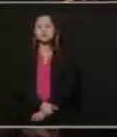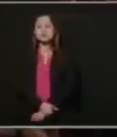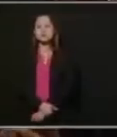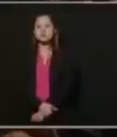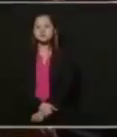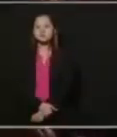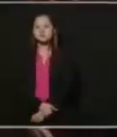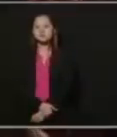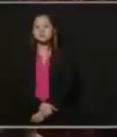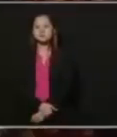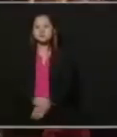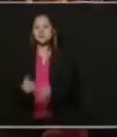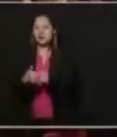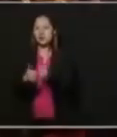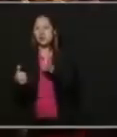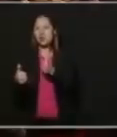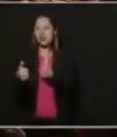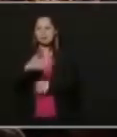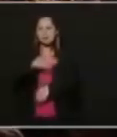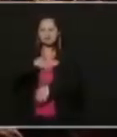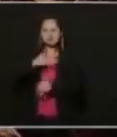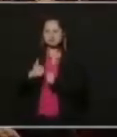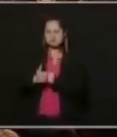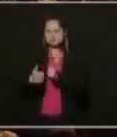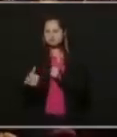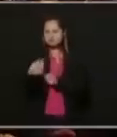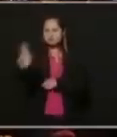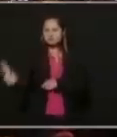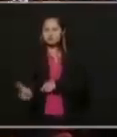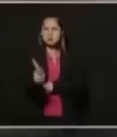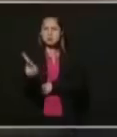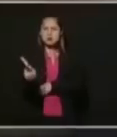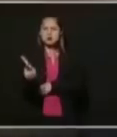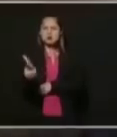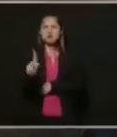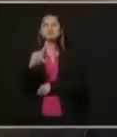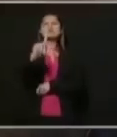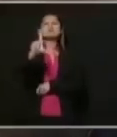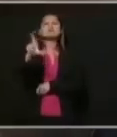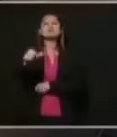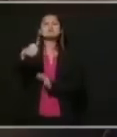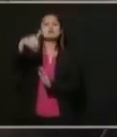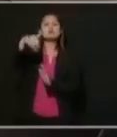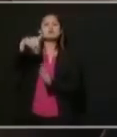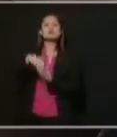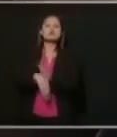de separarse del pueblo, no le va bien.